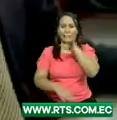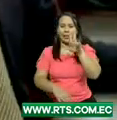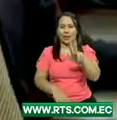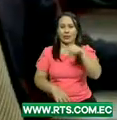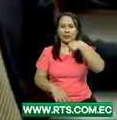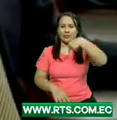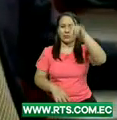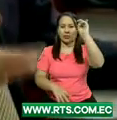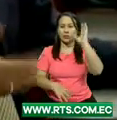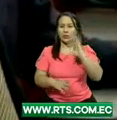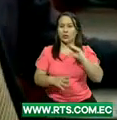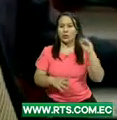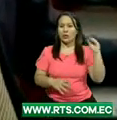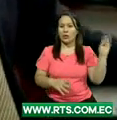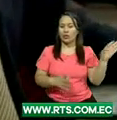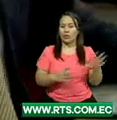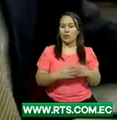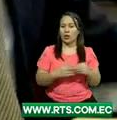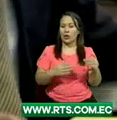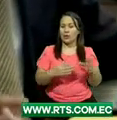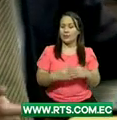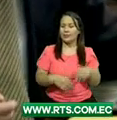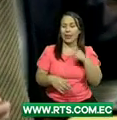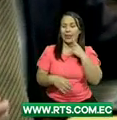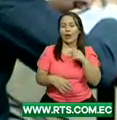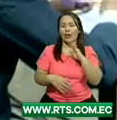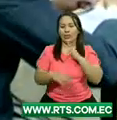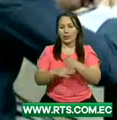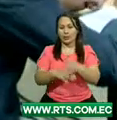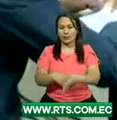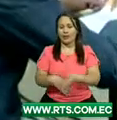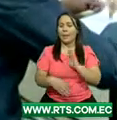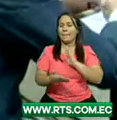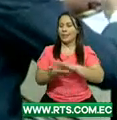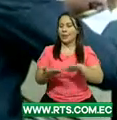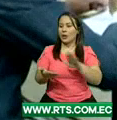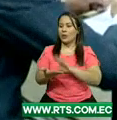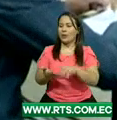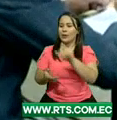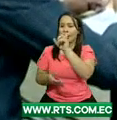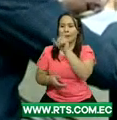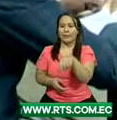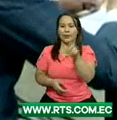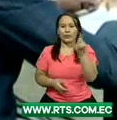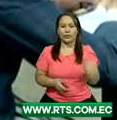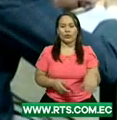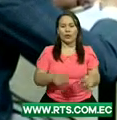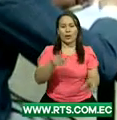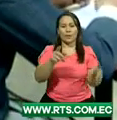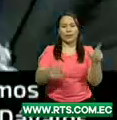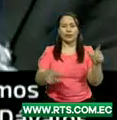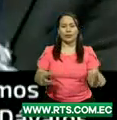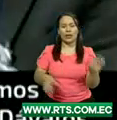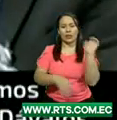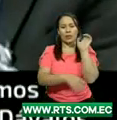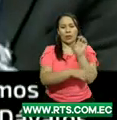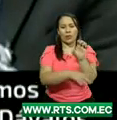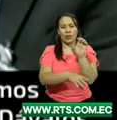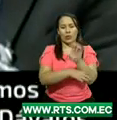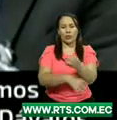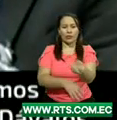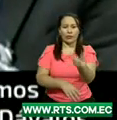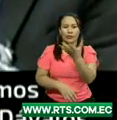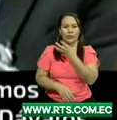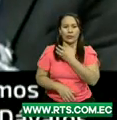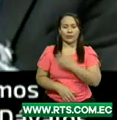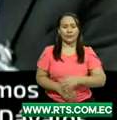santos terminó el testimonio anticipado pidiendo disculpas a sus de ex funcionarios y pueblo ecuatoriano informó